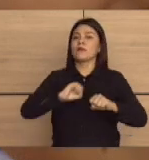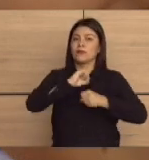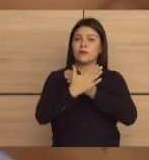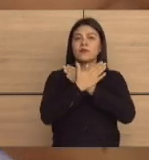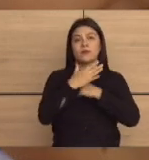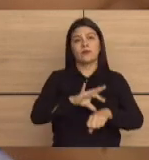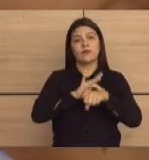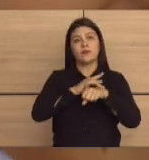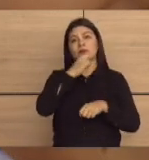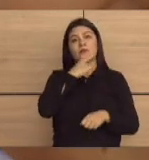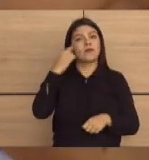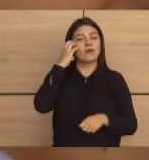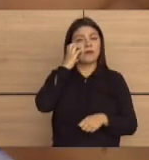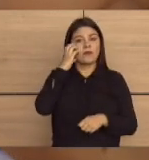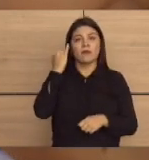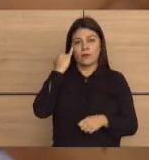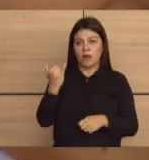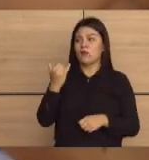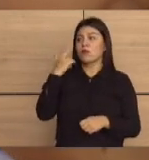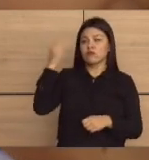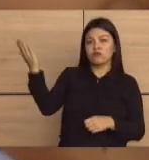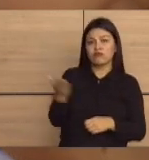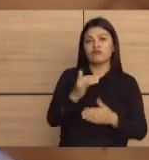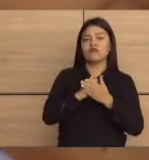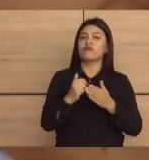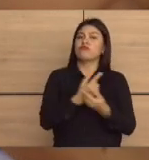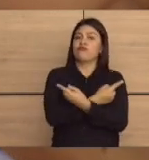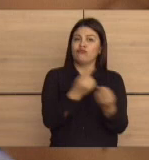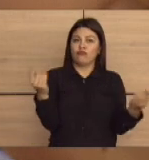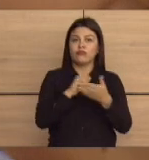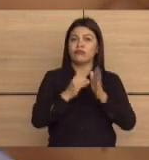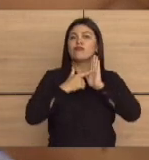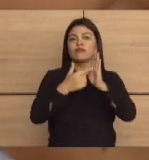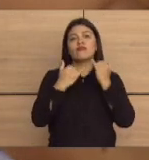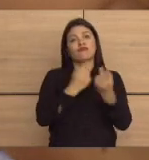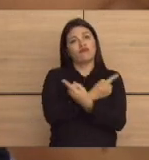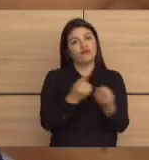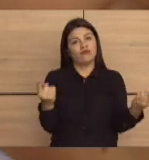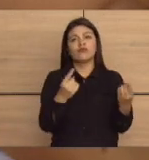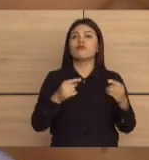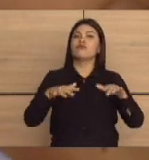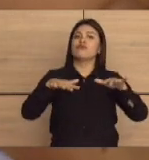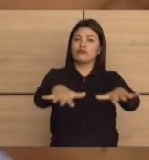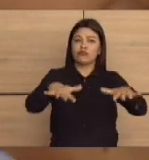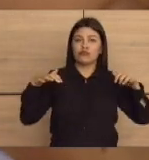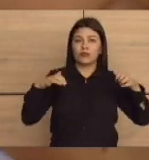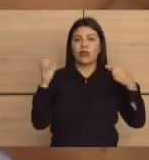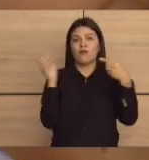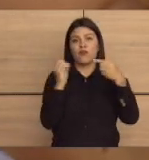el doctor Iván Duque Márquez, a que se dirija a todos ustedes, a que se dirija a este auditorio del Foro Educativo